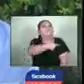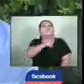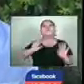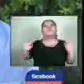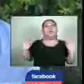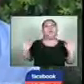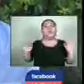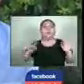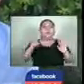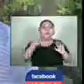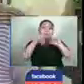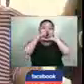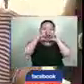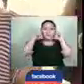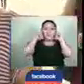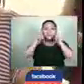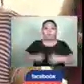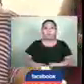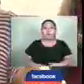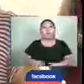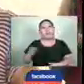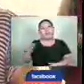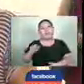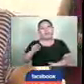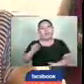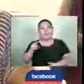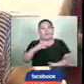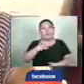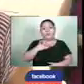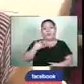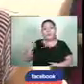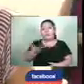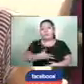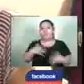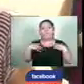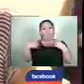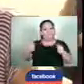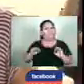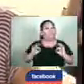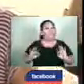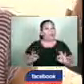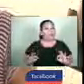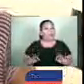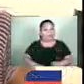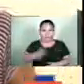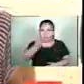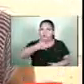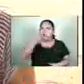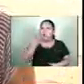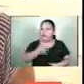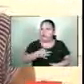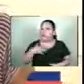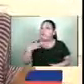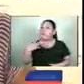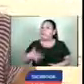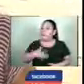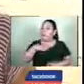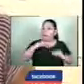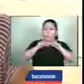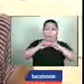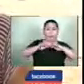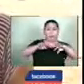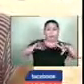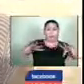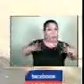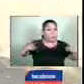vacunado, ya no andan en mascarilla. Mire, yo siento que es para el bienestar de nuestra salud. Porque sí, en verdad, esto está bien propagado, esto